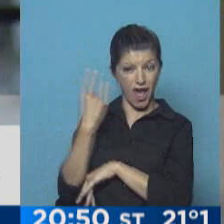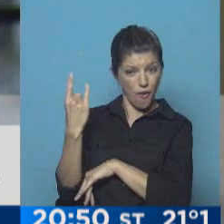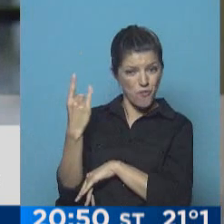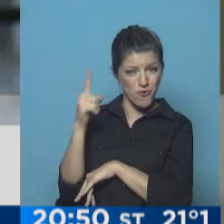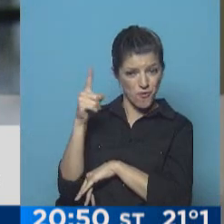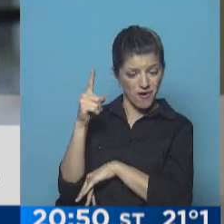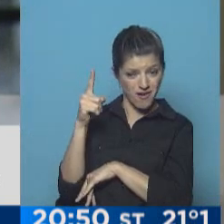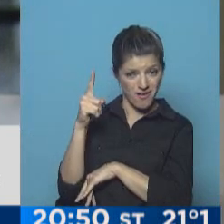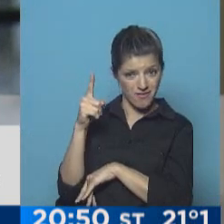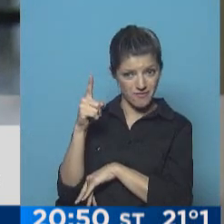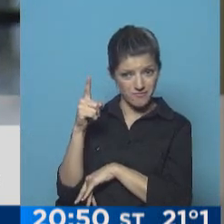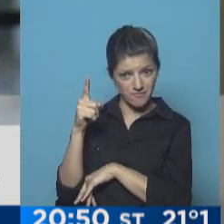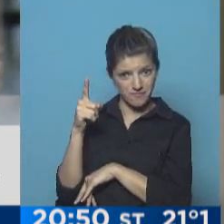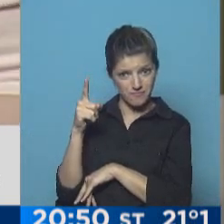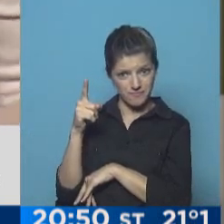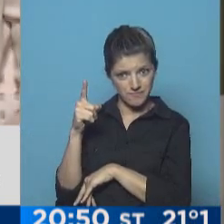Unidas